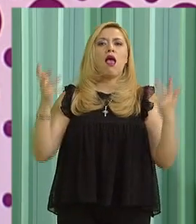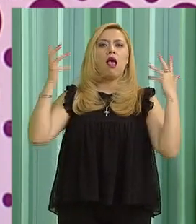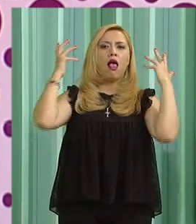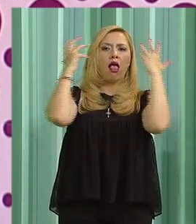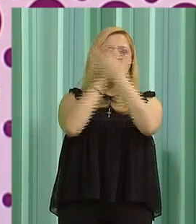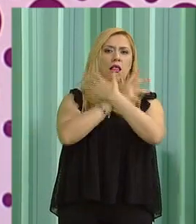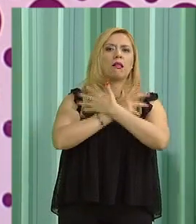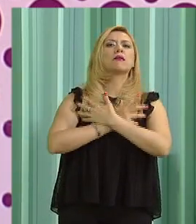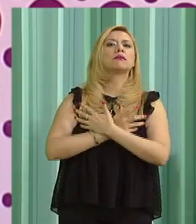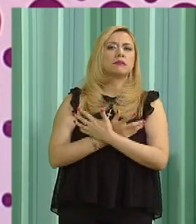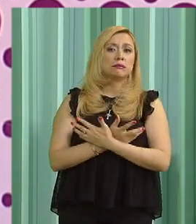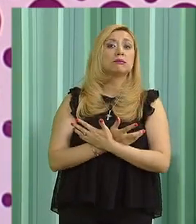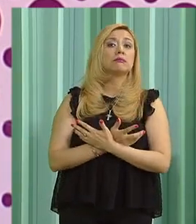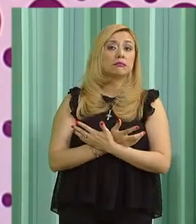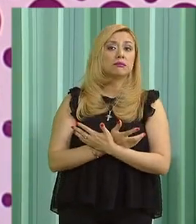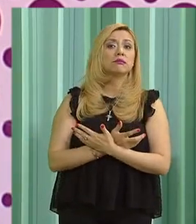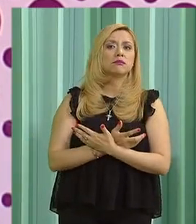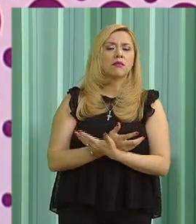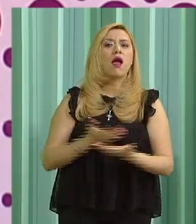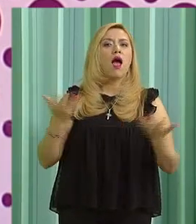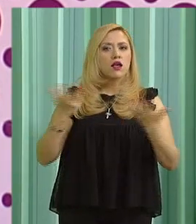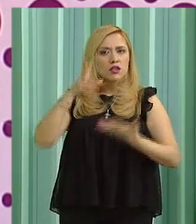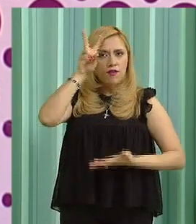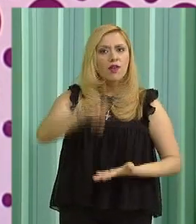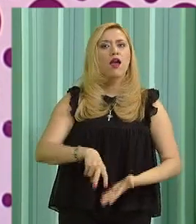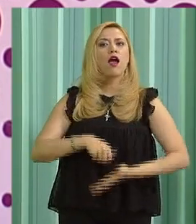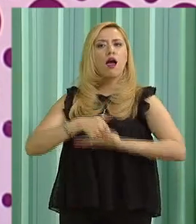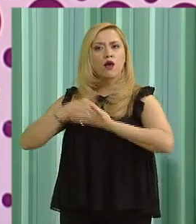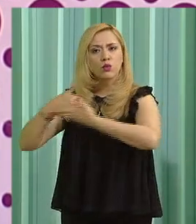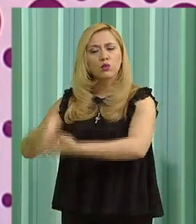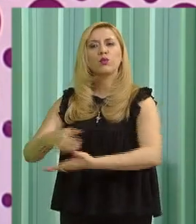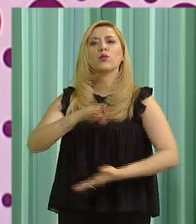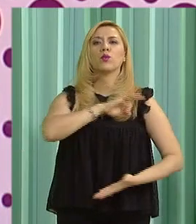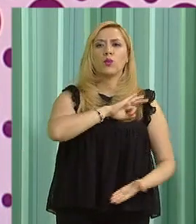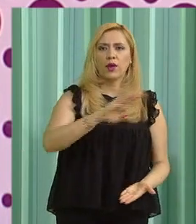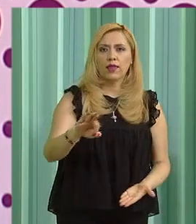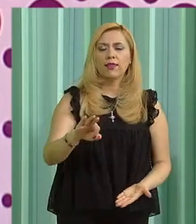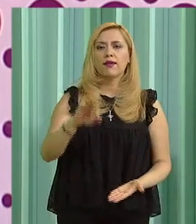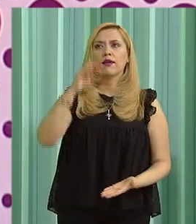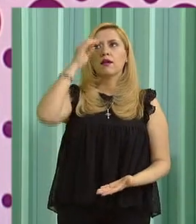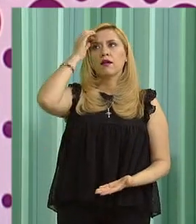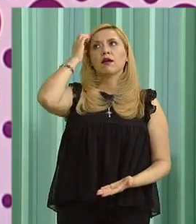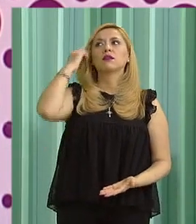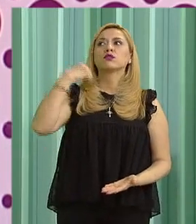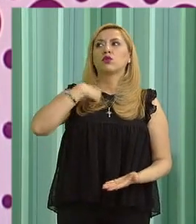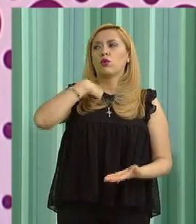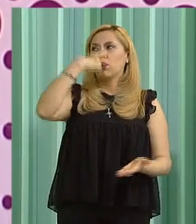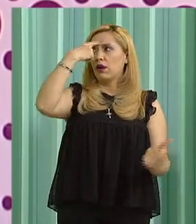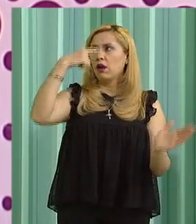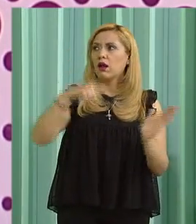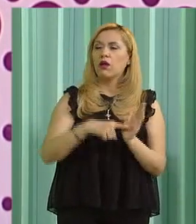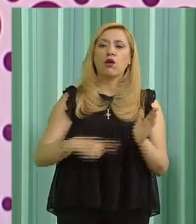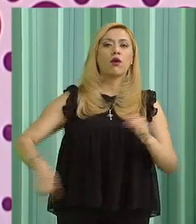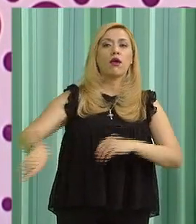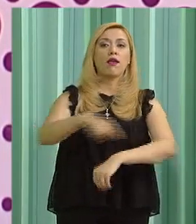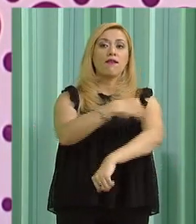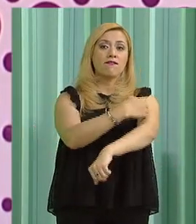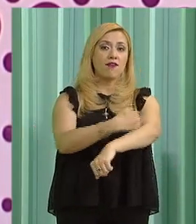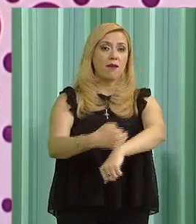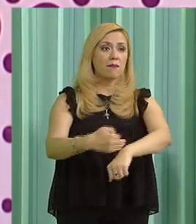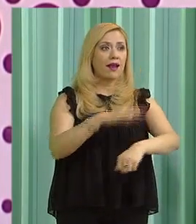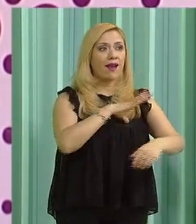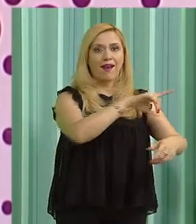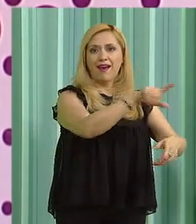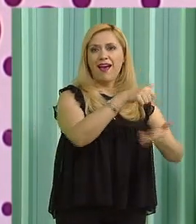sus zapatos, hacer algo para poder ayudarlos. Y yo creo que las familias de